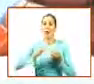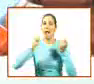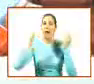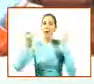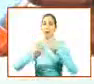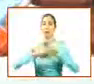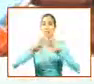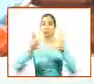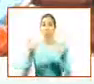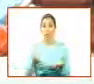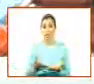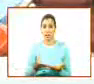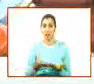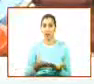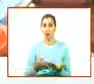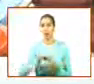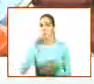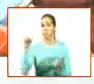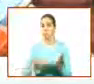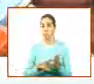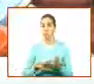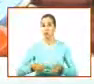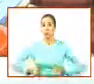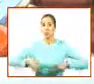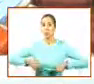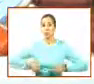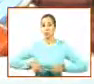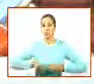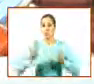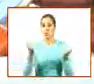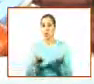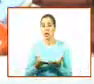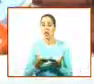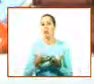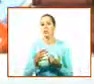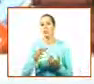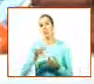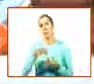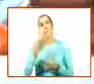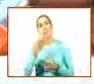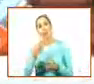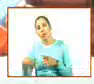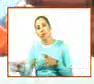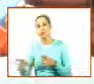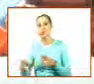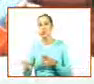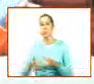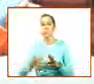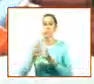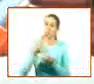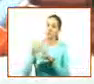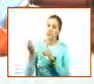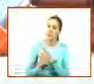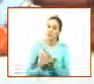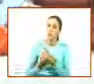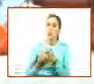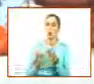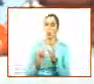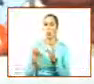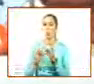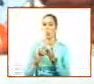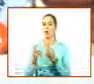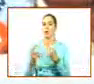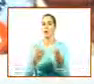globalización. No es lo mismo una globalización de mercado que una globalización, por ejemplo, de la cultura o de las